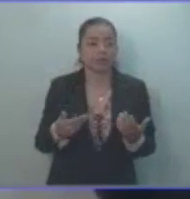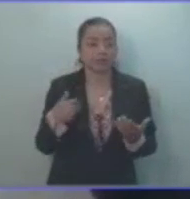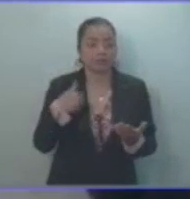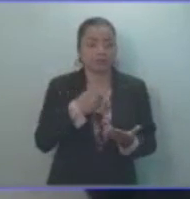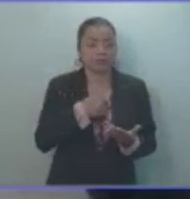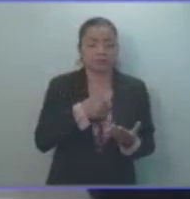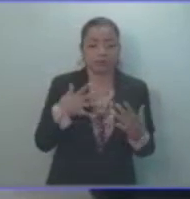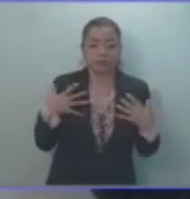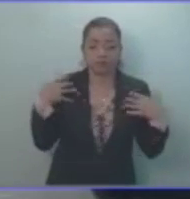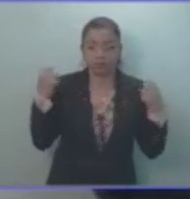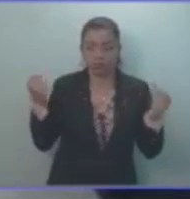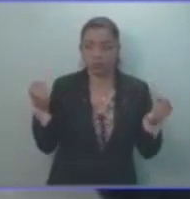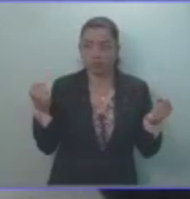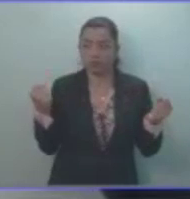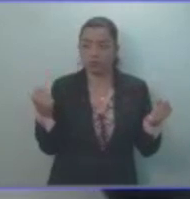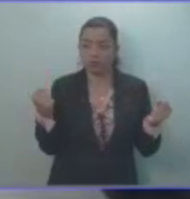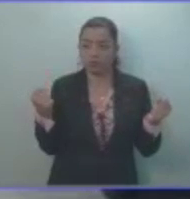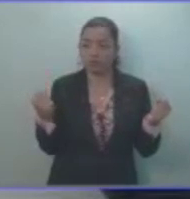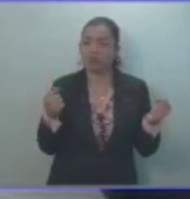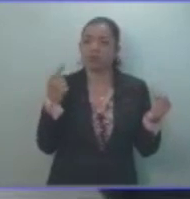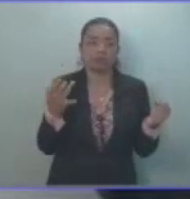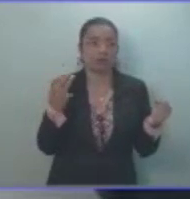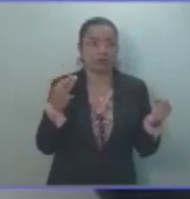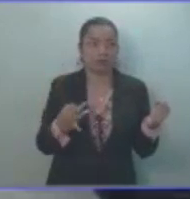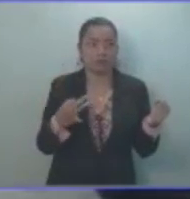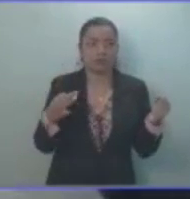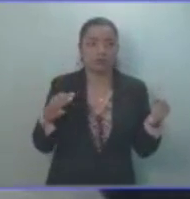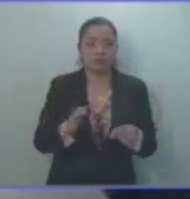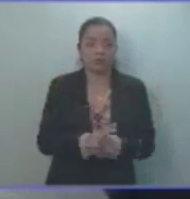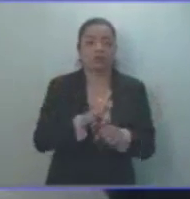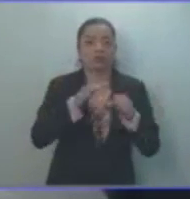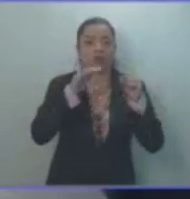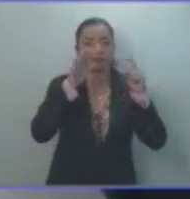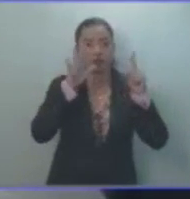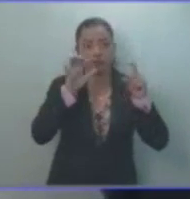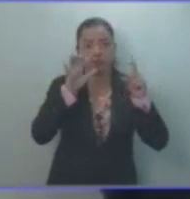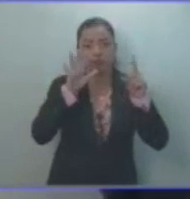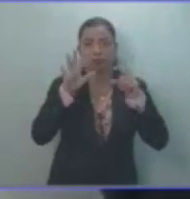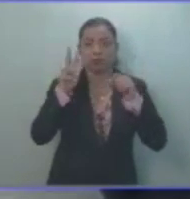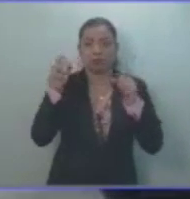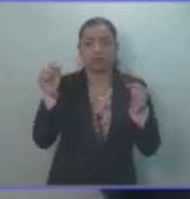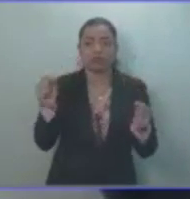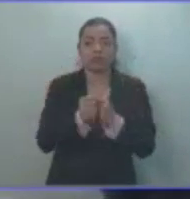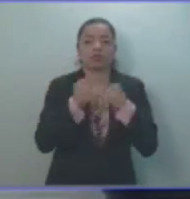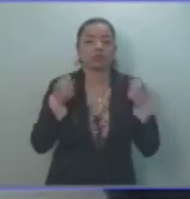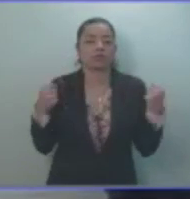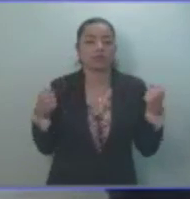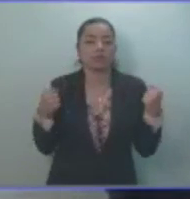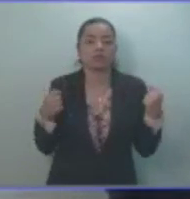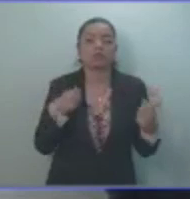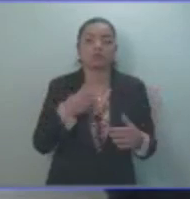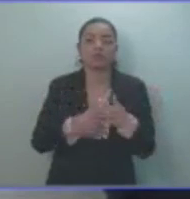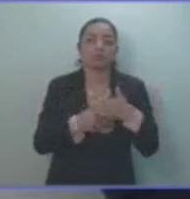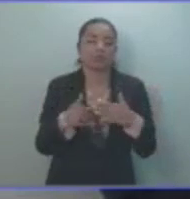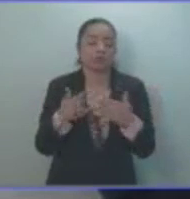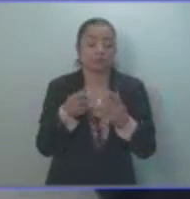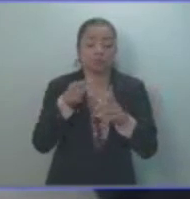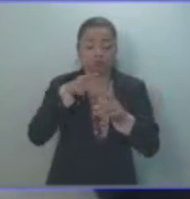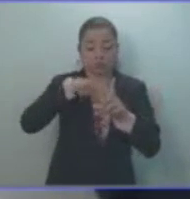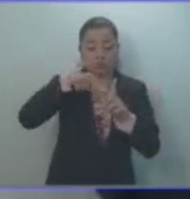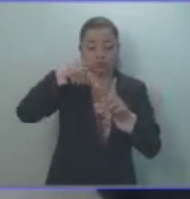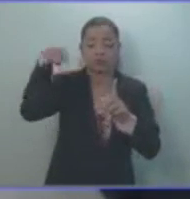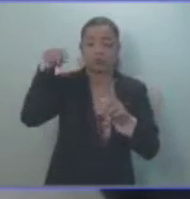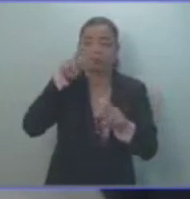de Salud tiene un total de 662 millones, eso implica un crecimiento